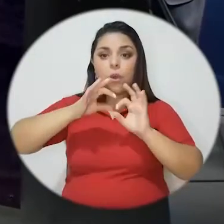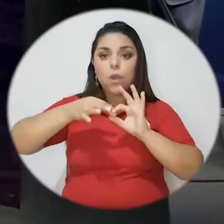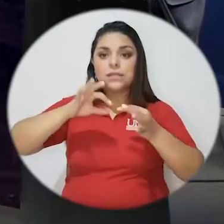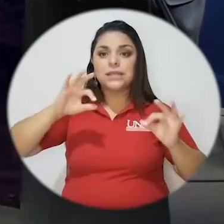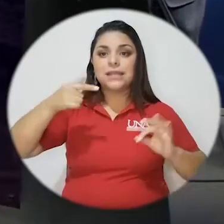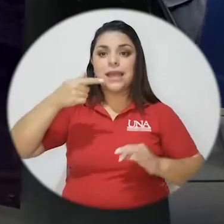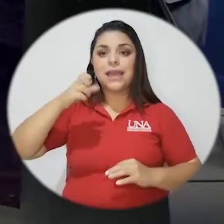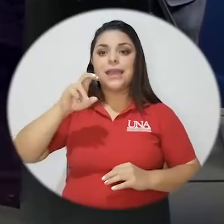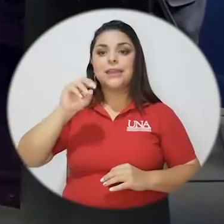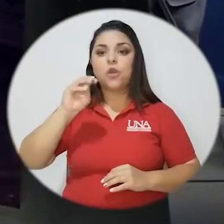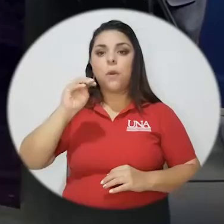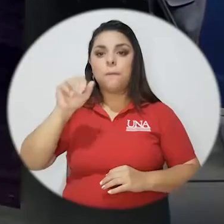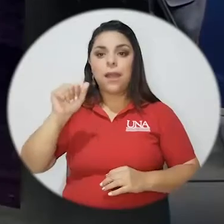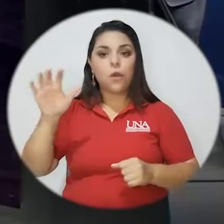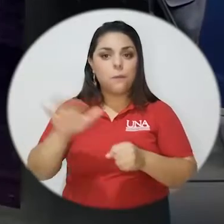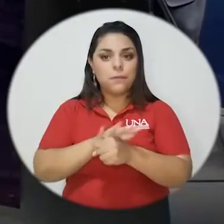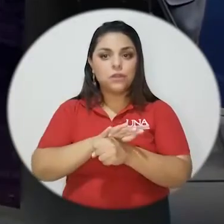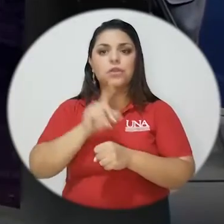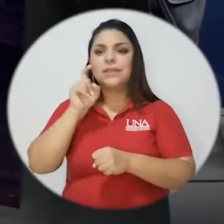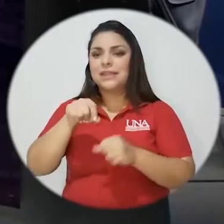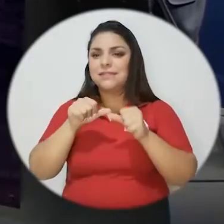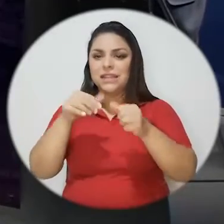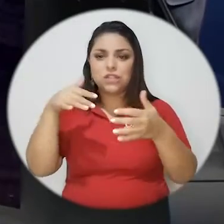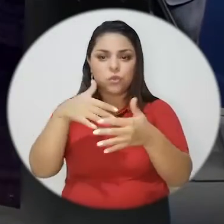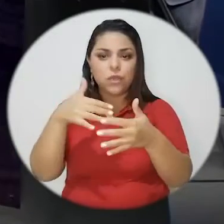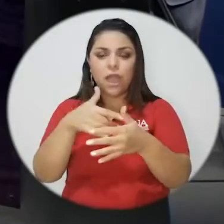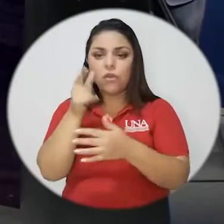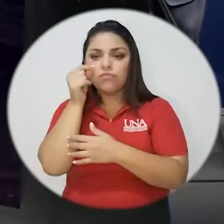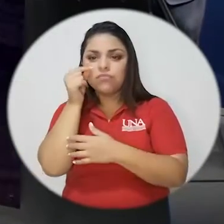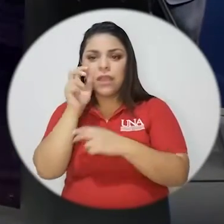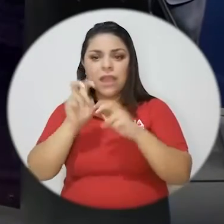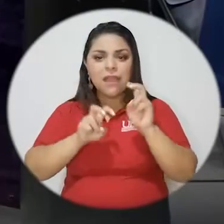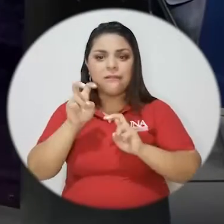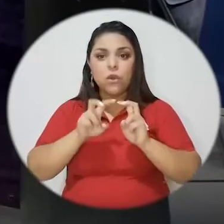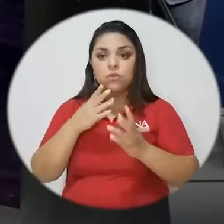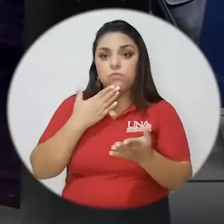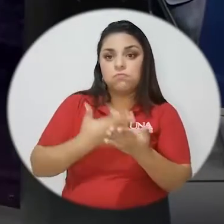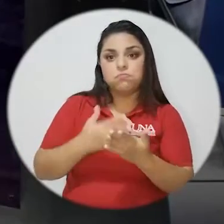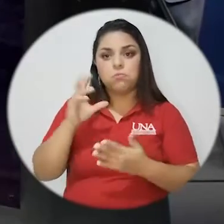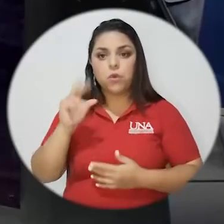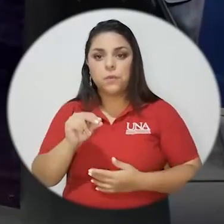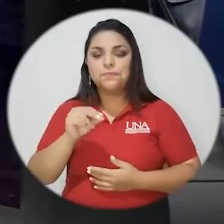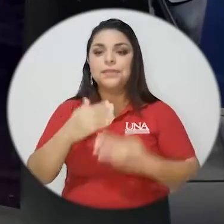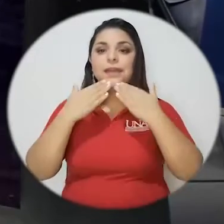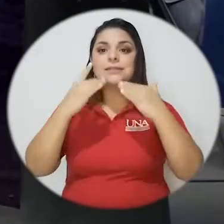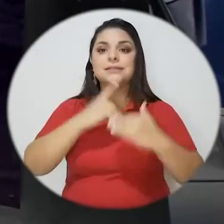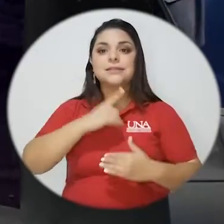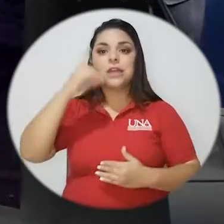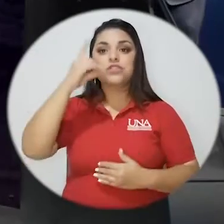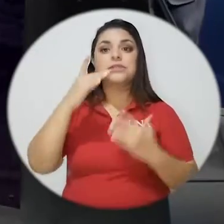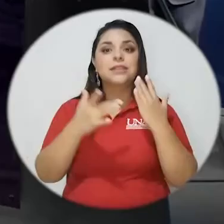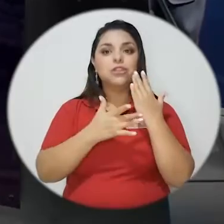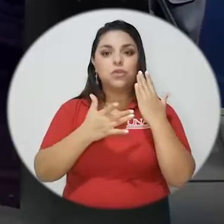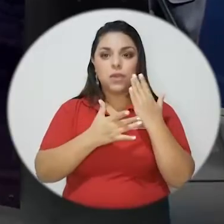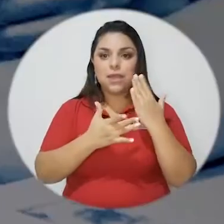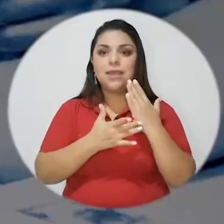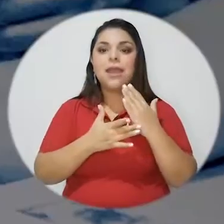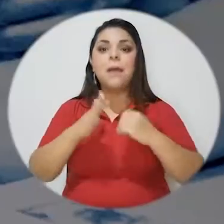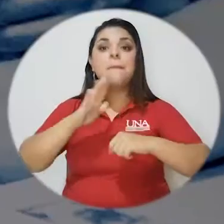secuencias de genoma completo. Bueno, esto hay que seguirlo estudiando, evaluando la eficacia. Gracias a Dios que también la